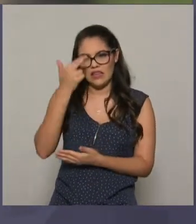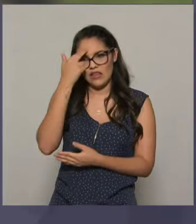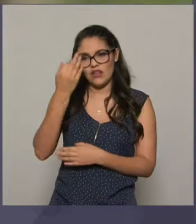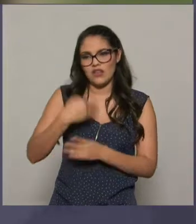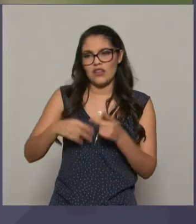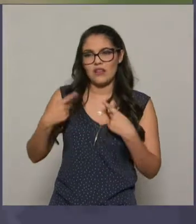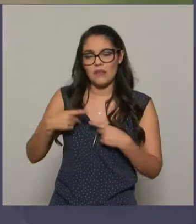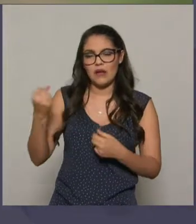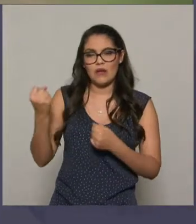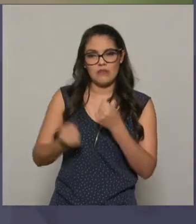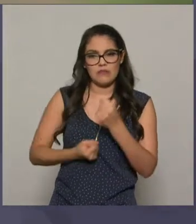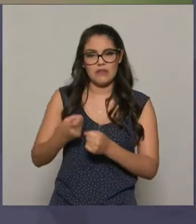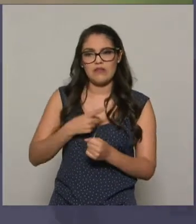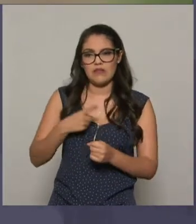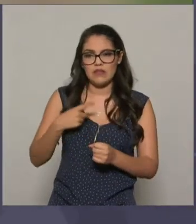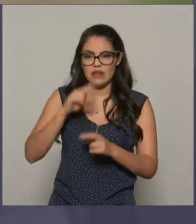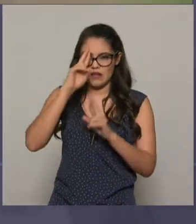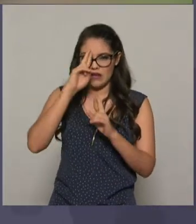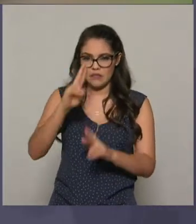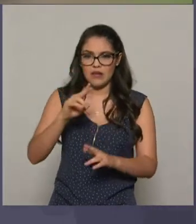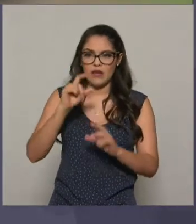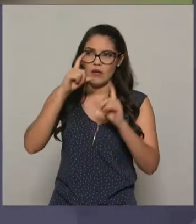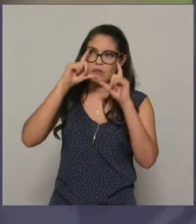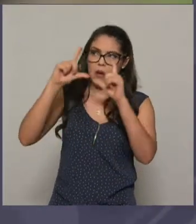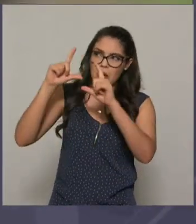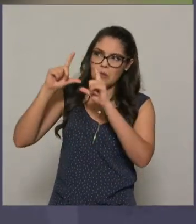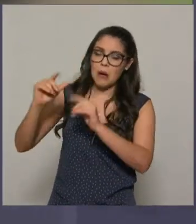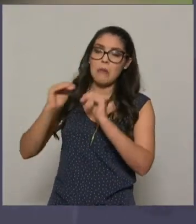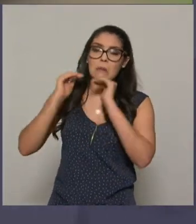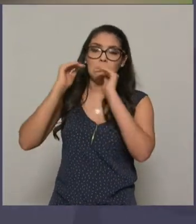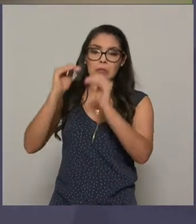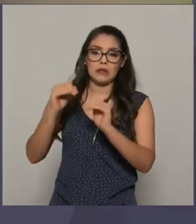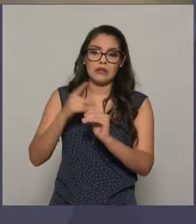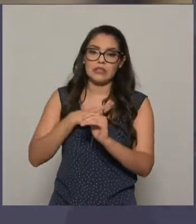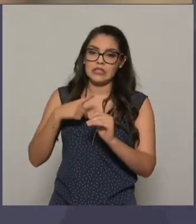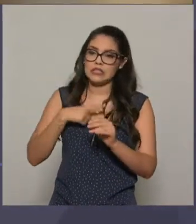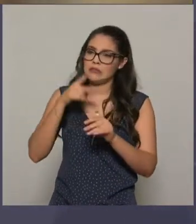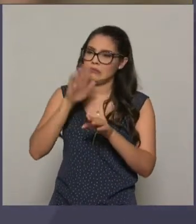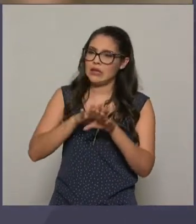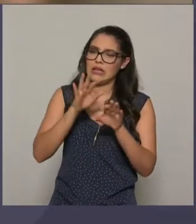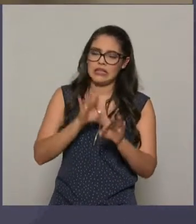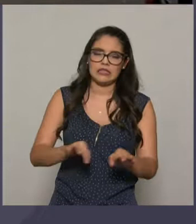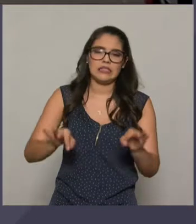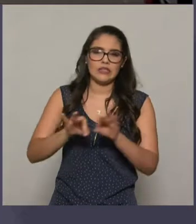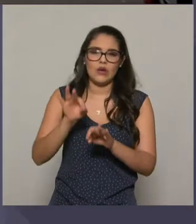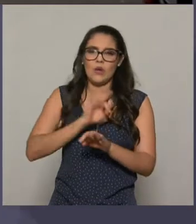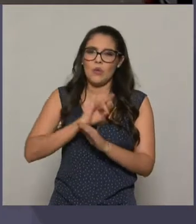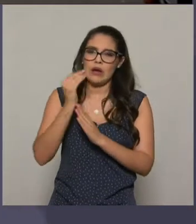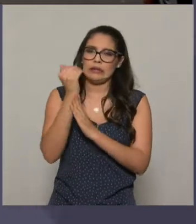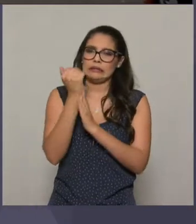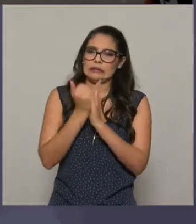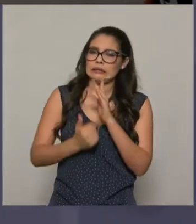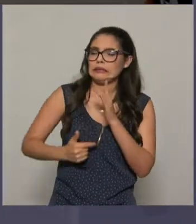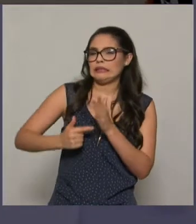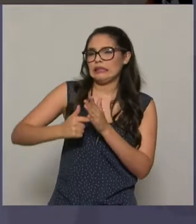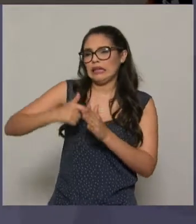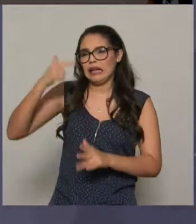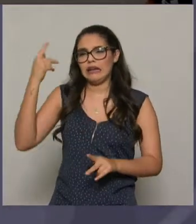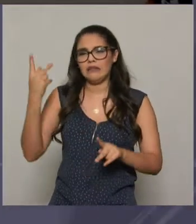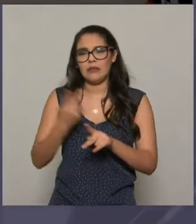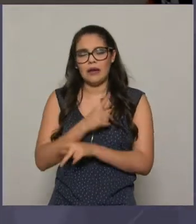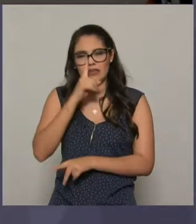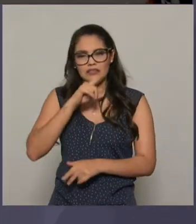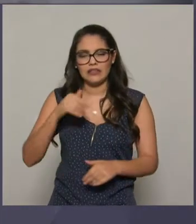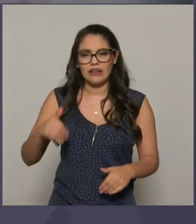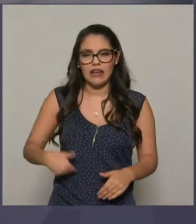un vehículo que respetar los límites de velocidad que tenemos en la ciudad va a ser algo clave para poder reducir la gravedad de los hechos de tránsito, es